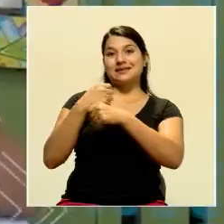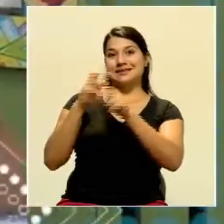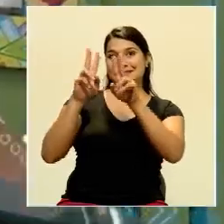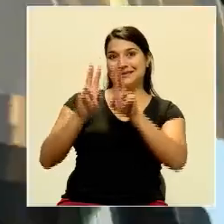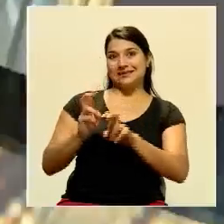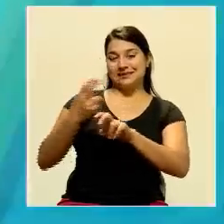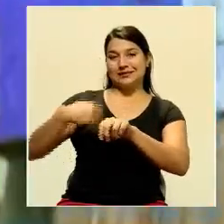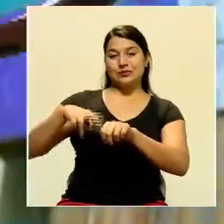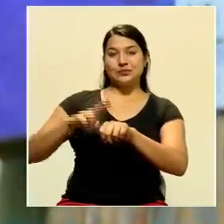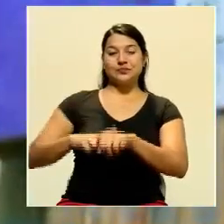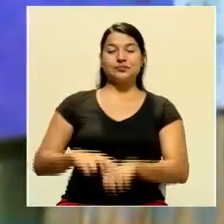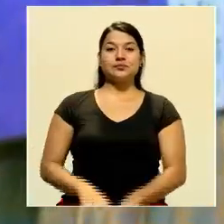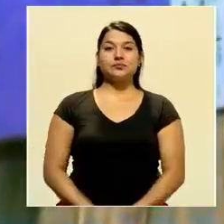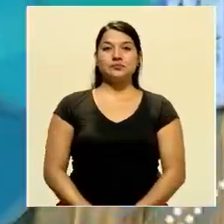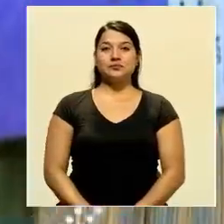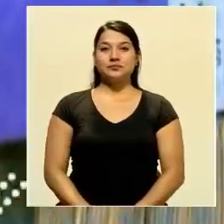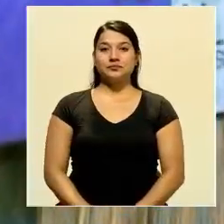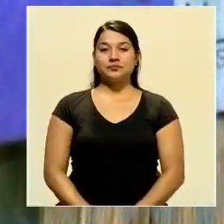nacionales.